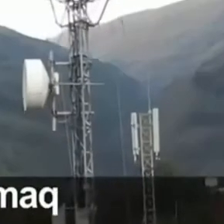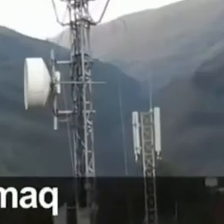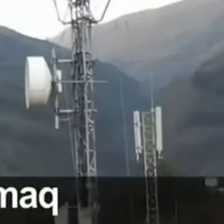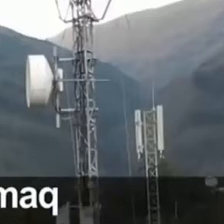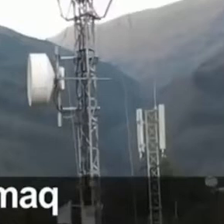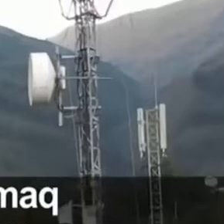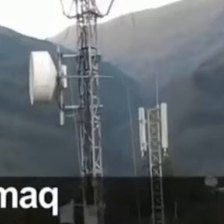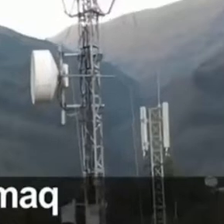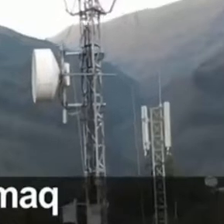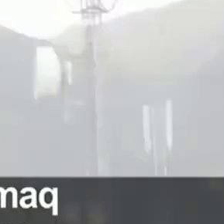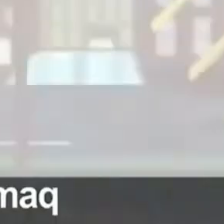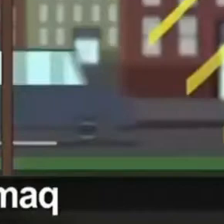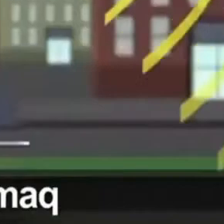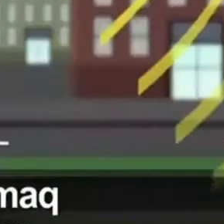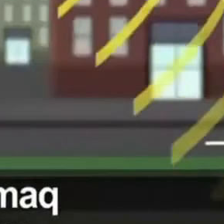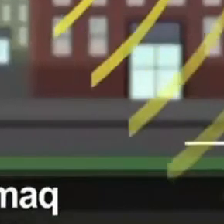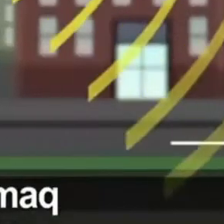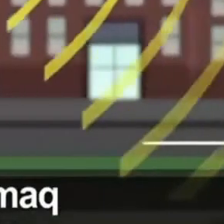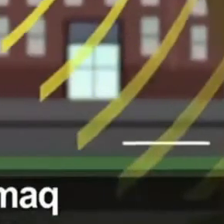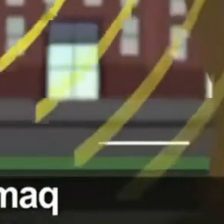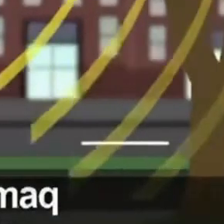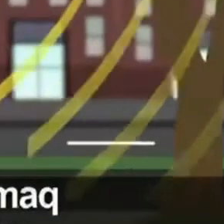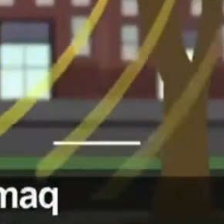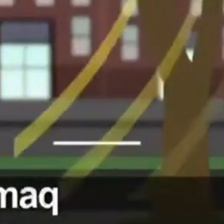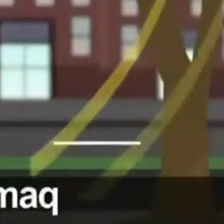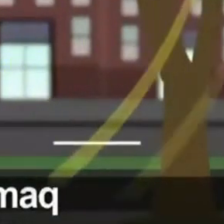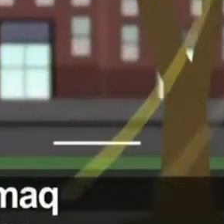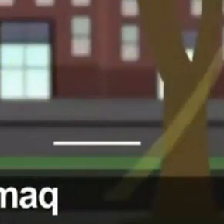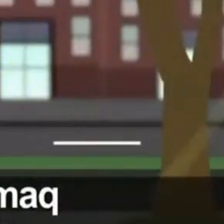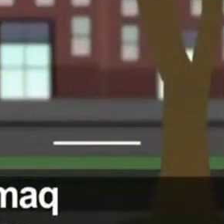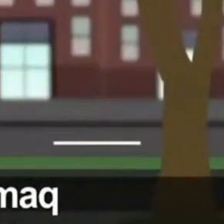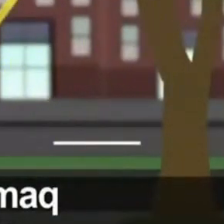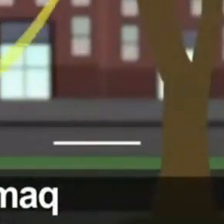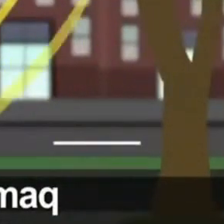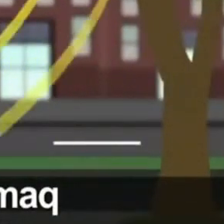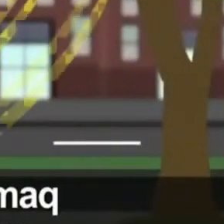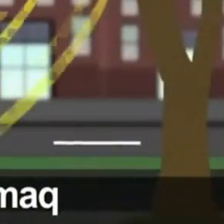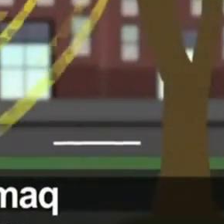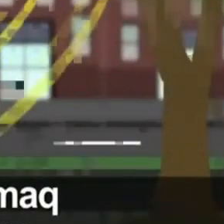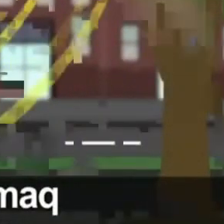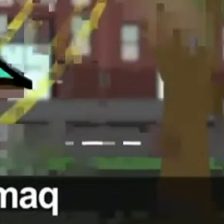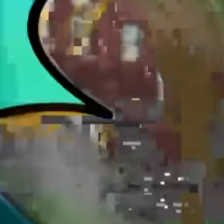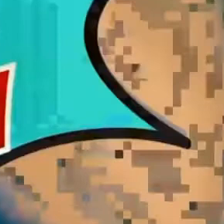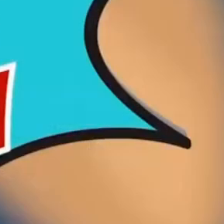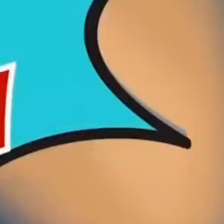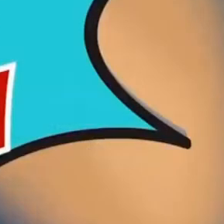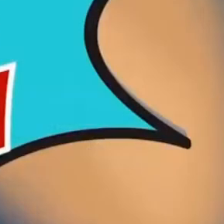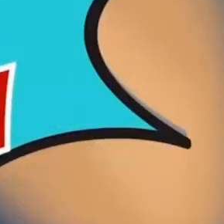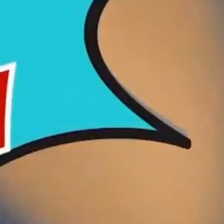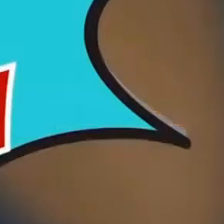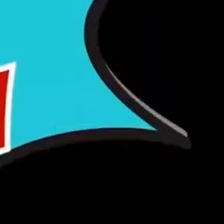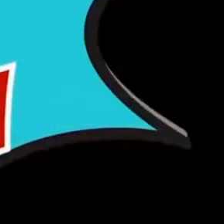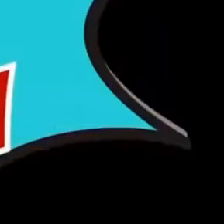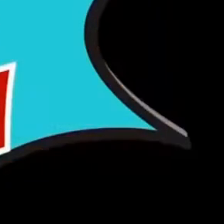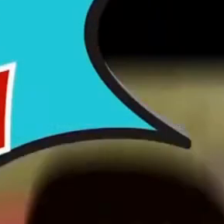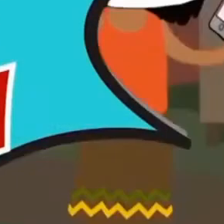hay encausadas y maletas sumas grimán agüita pastar y punk aquí